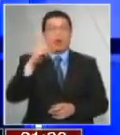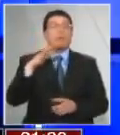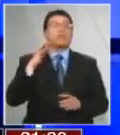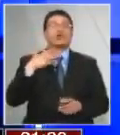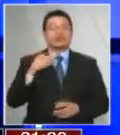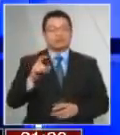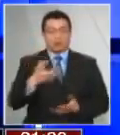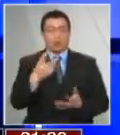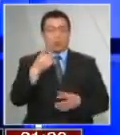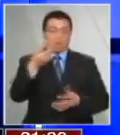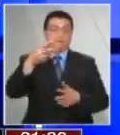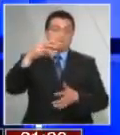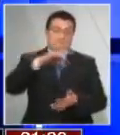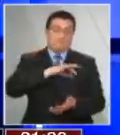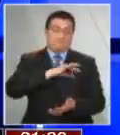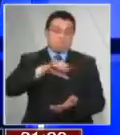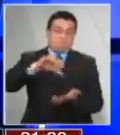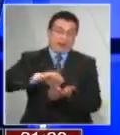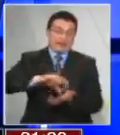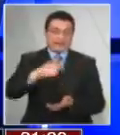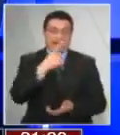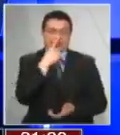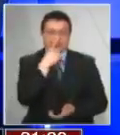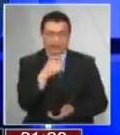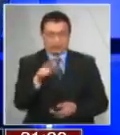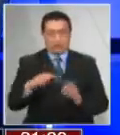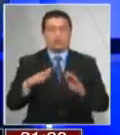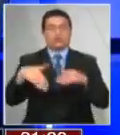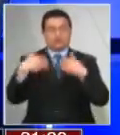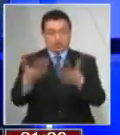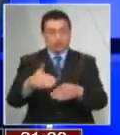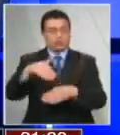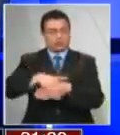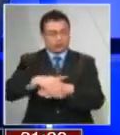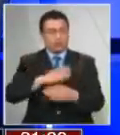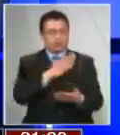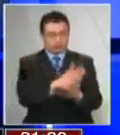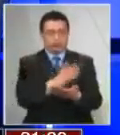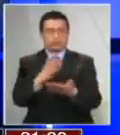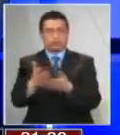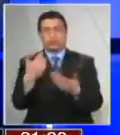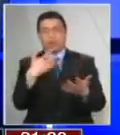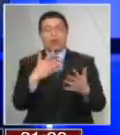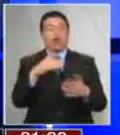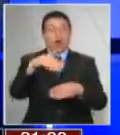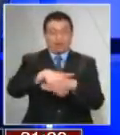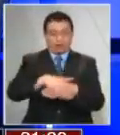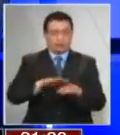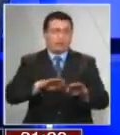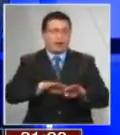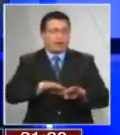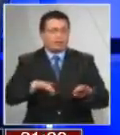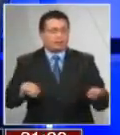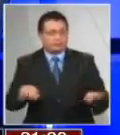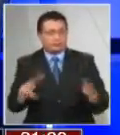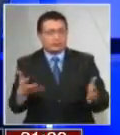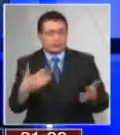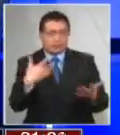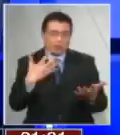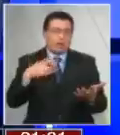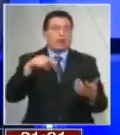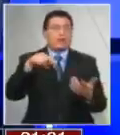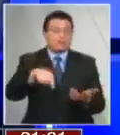serio, la duración de los cargos depende del mandato entregado en las urnas, no de los resultados de las encuestas, que son por